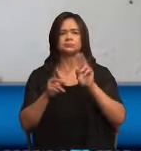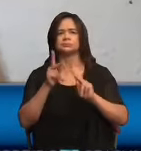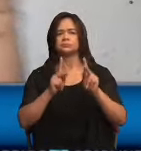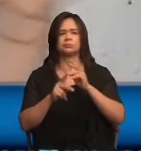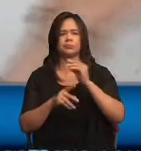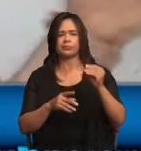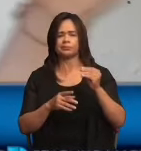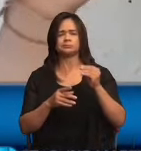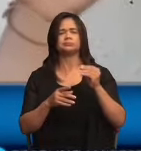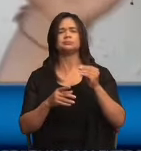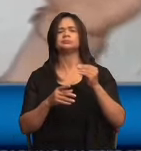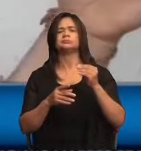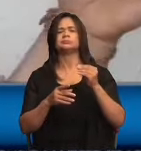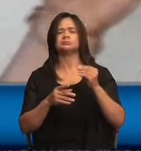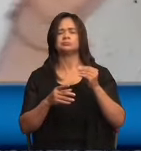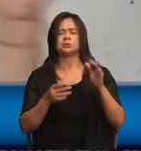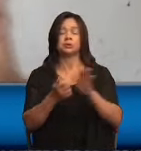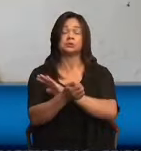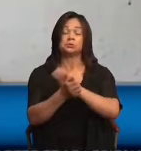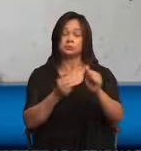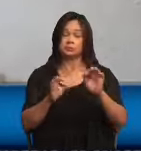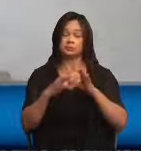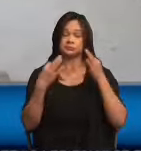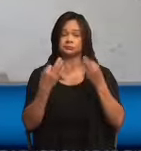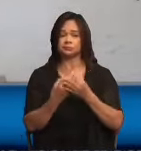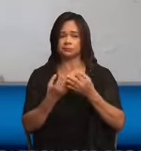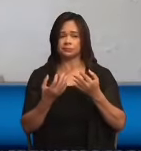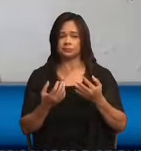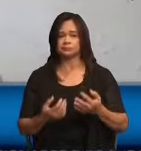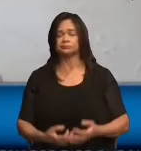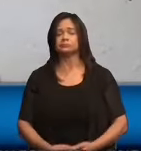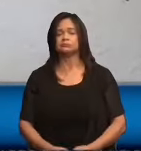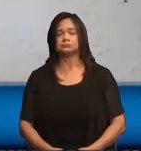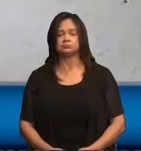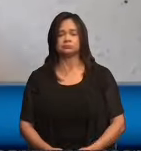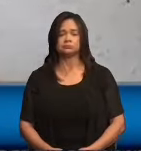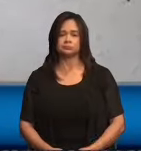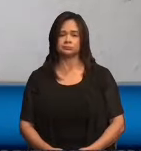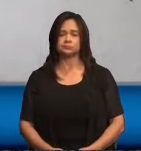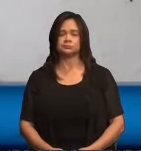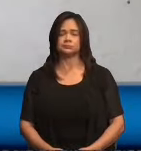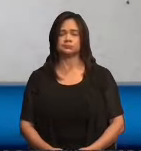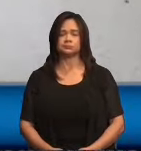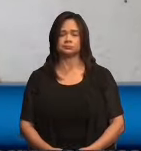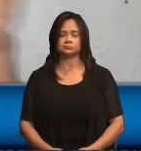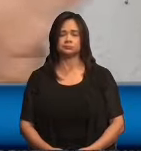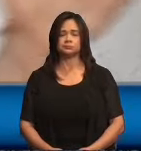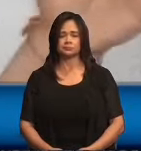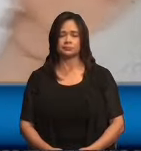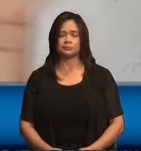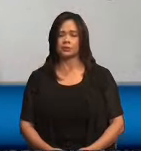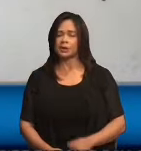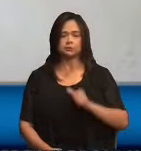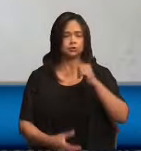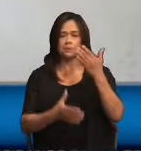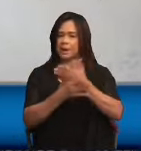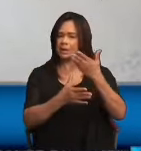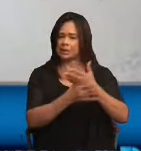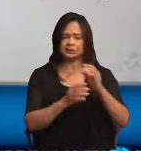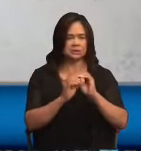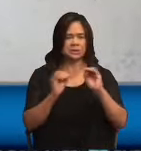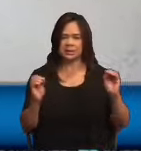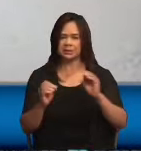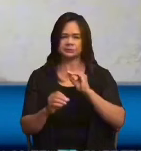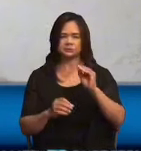a desbaratar mi familia, porque eso fue lo que hicieron con este pobre infeliz, que no se metía con nadie.